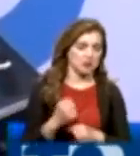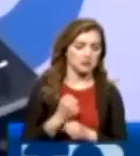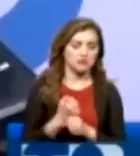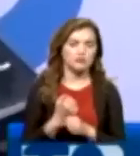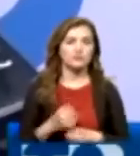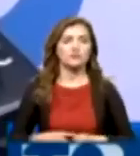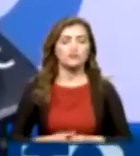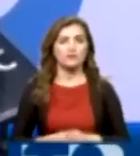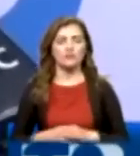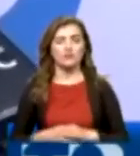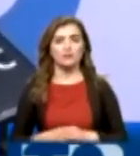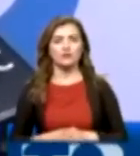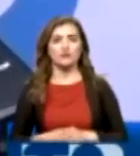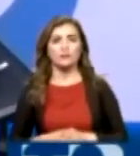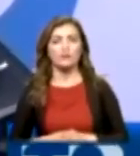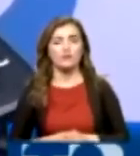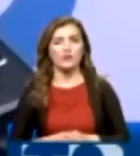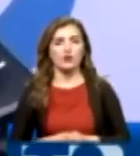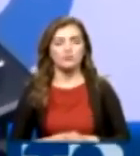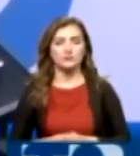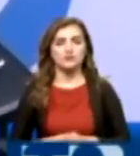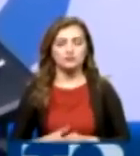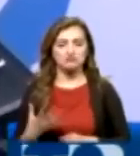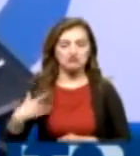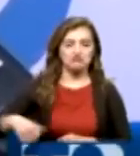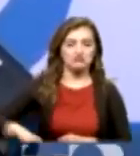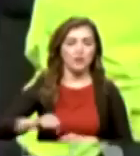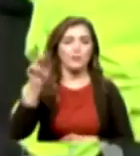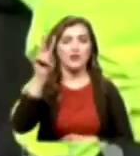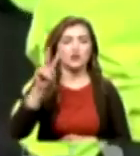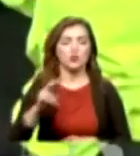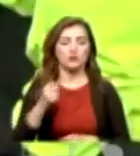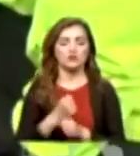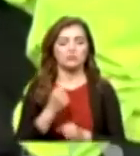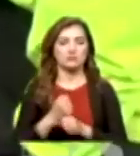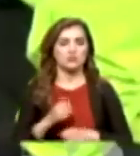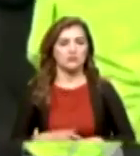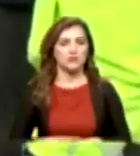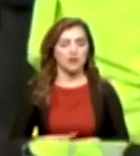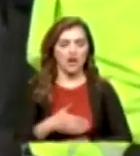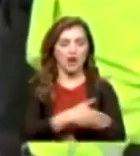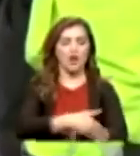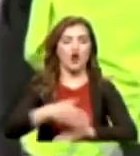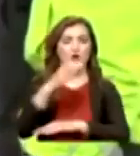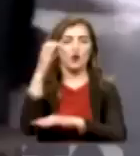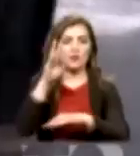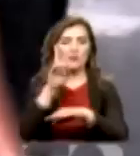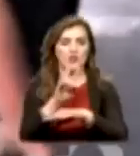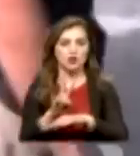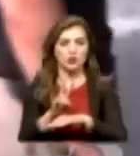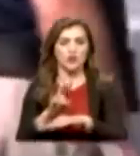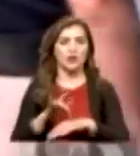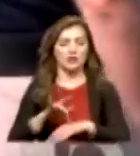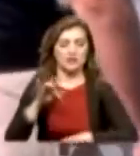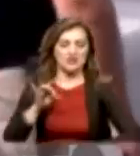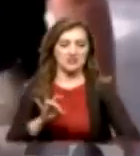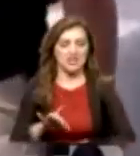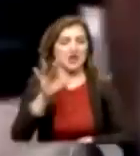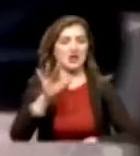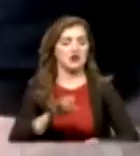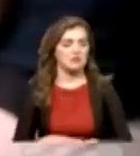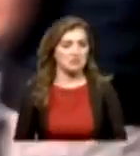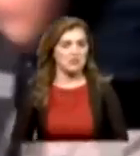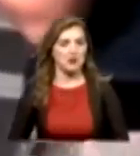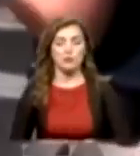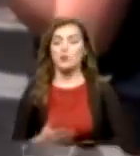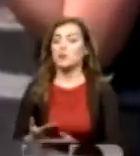le supuestamente lo llevaba a trabajar a Venezuela pero ya en el límite entre Colombia y Venezuela lo abandonó no sin antes